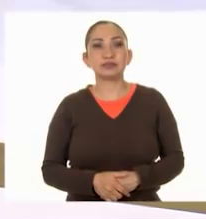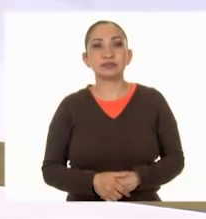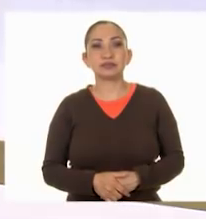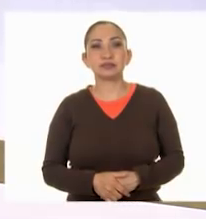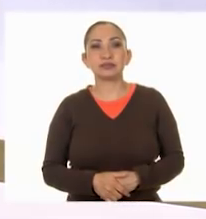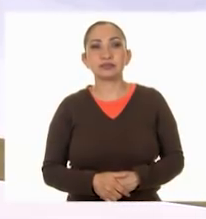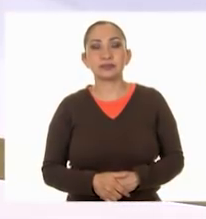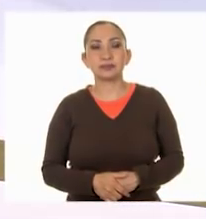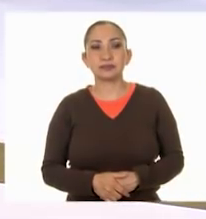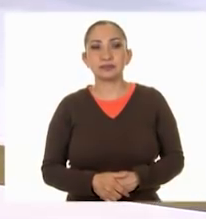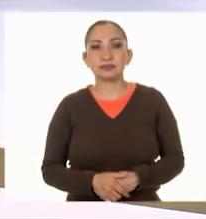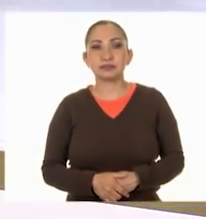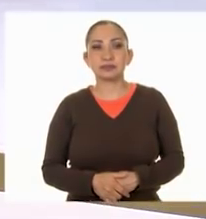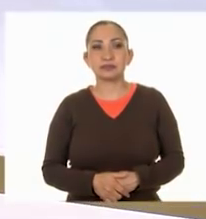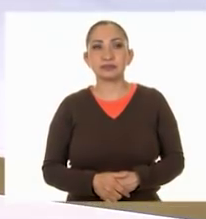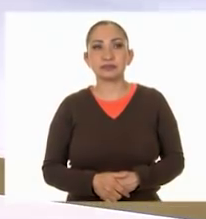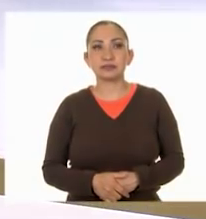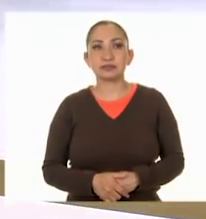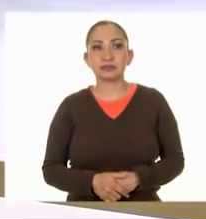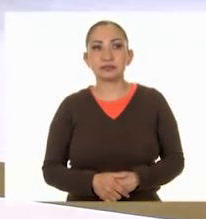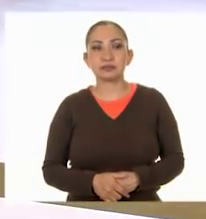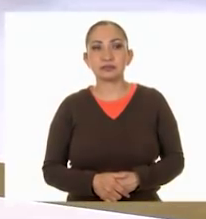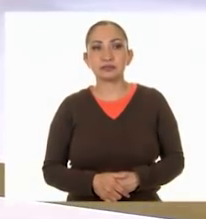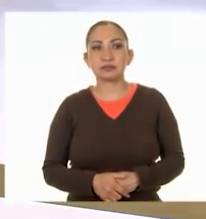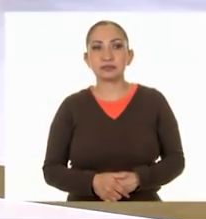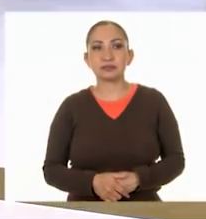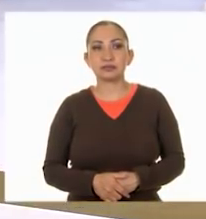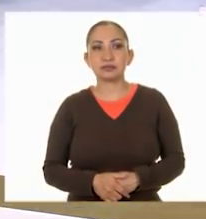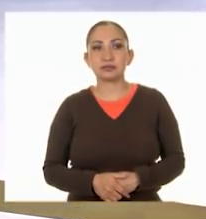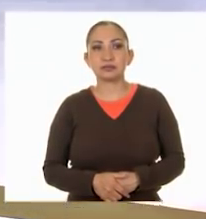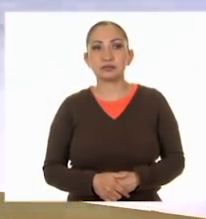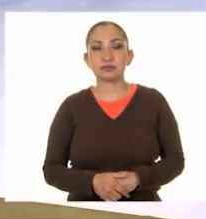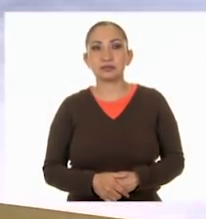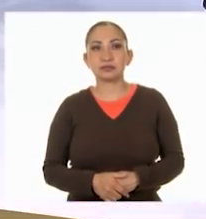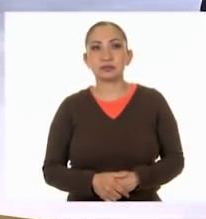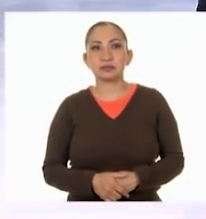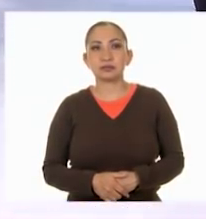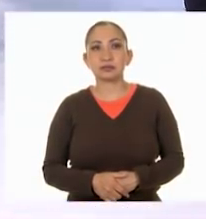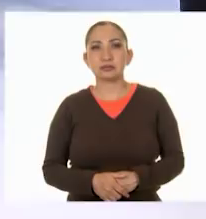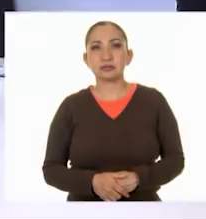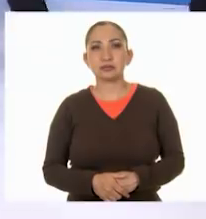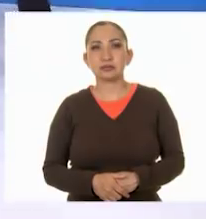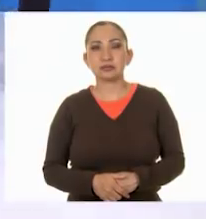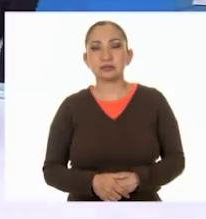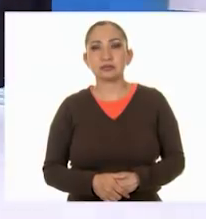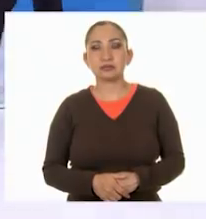Y esta acá. Pásame la espiral. Pero también vamos a utilizar el